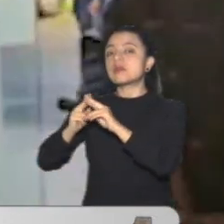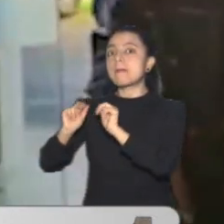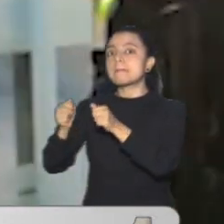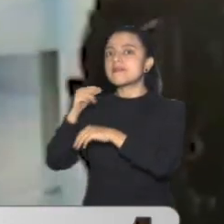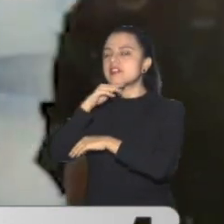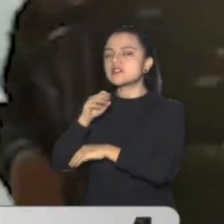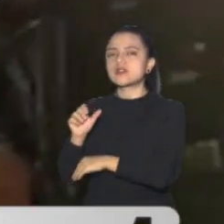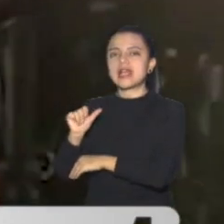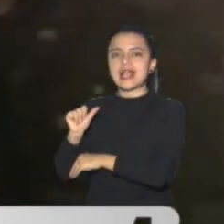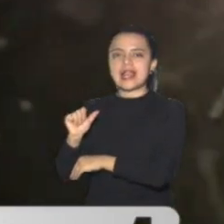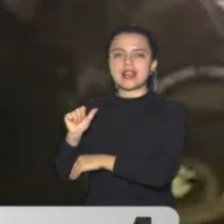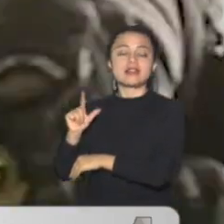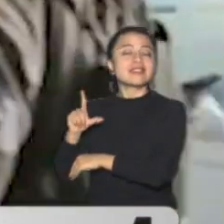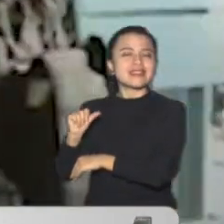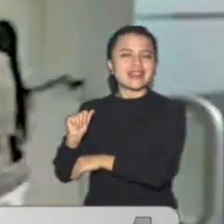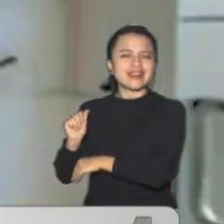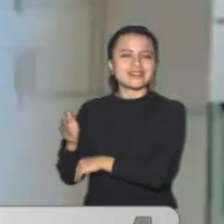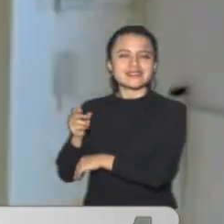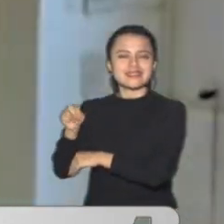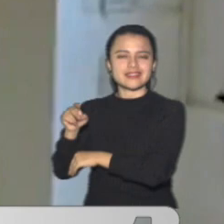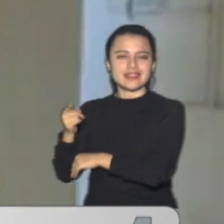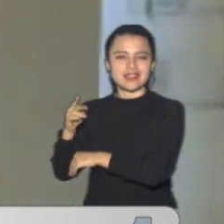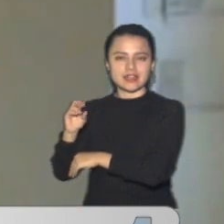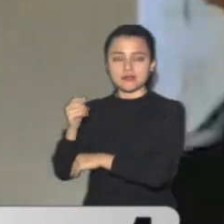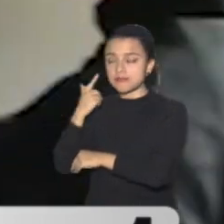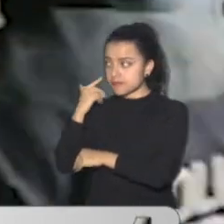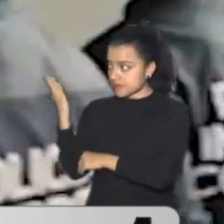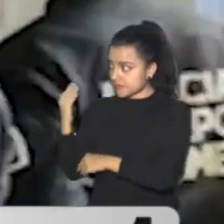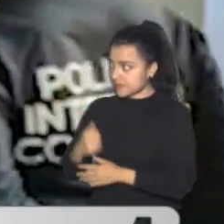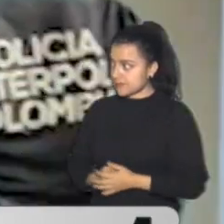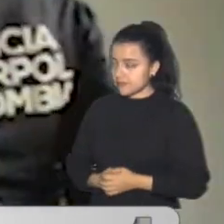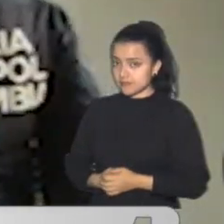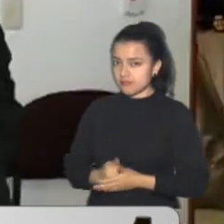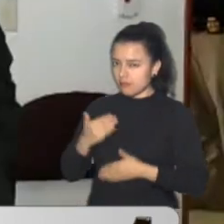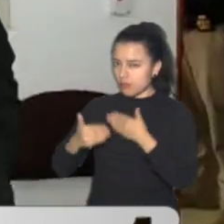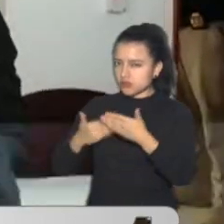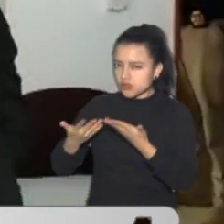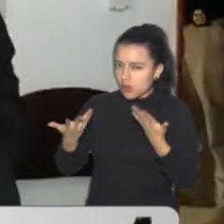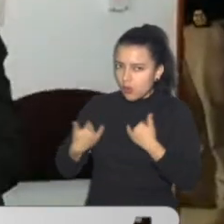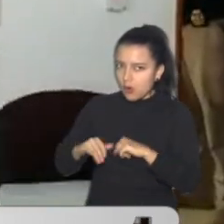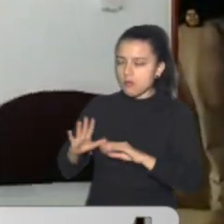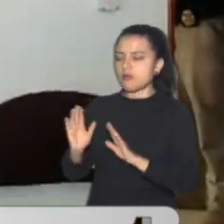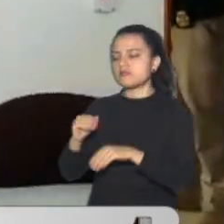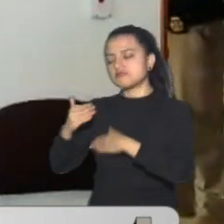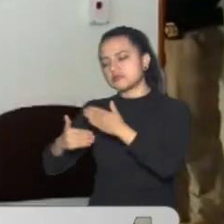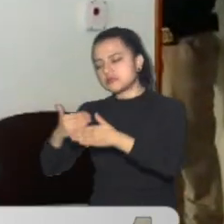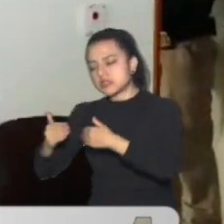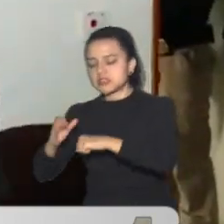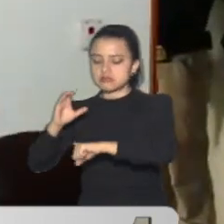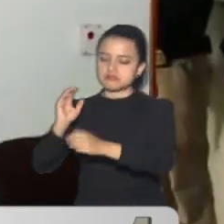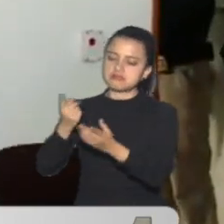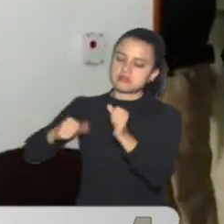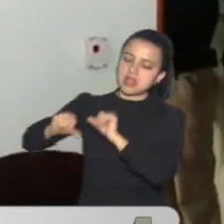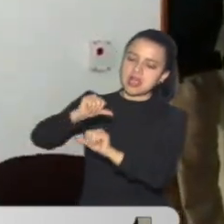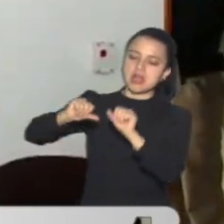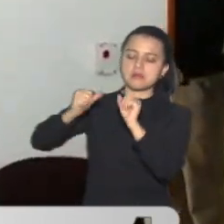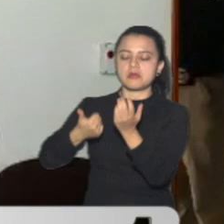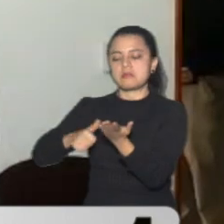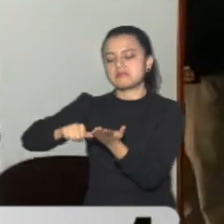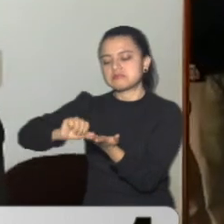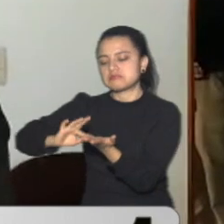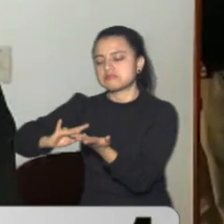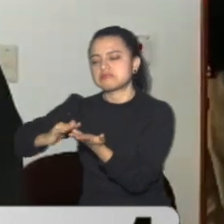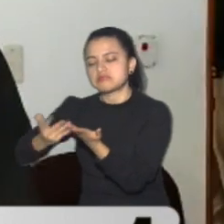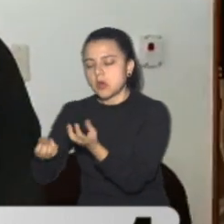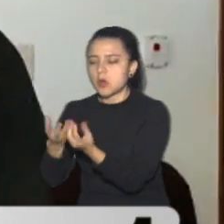ustedes están viendo todo el proceso en el aeropuerto de catam en la mañana de hoy cuando se realizó toda esta diligencia también fueron